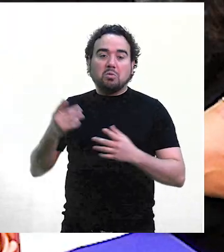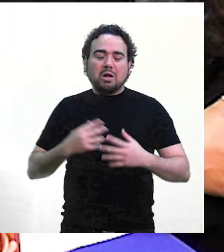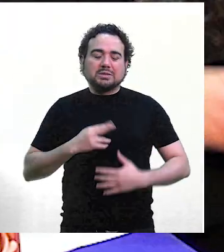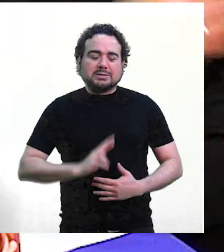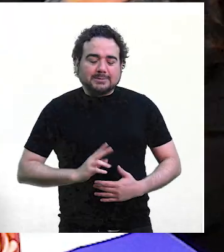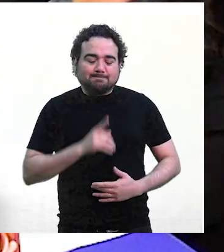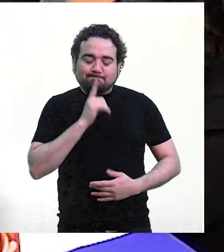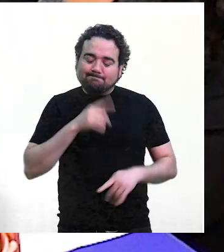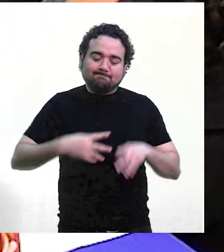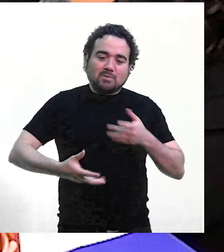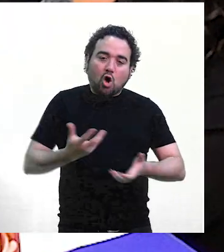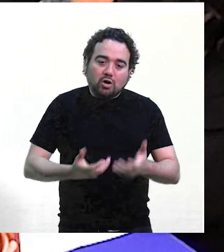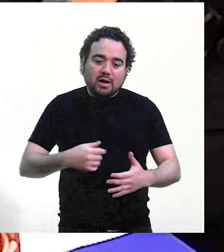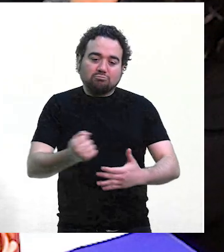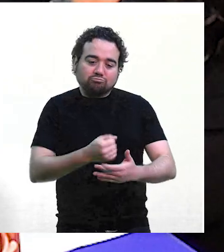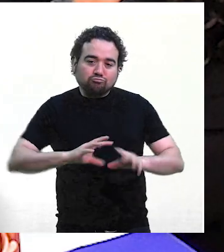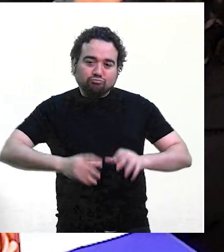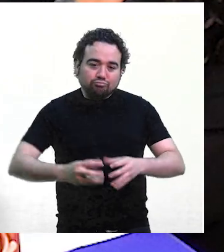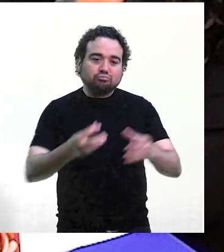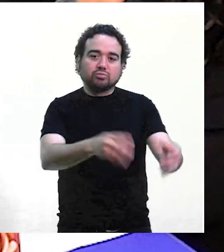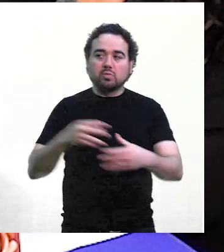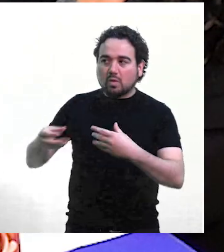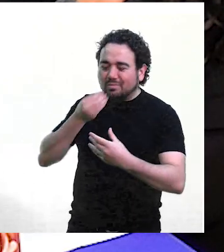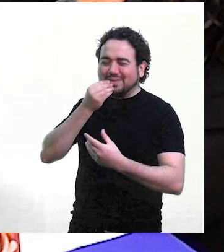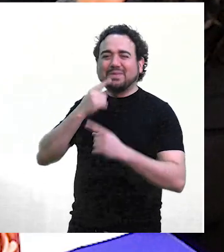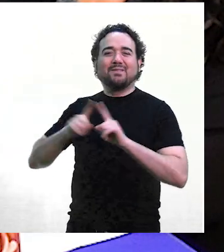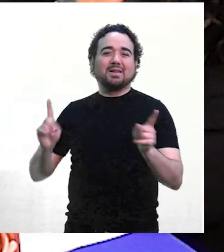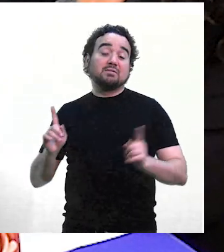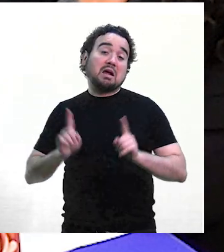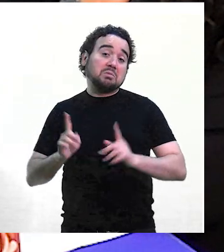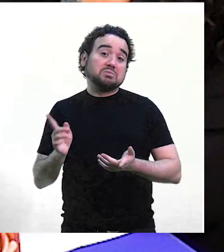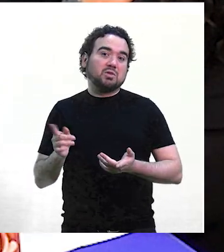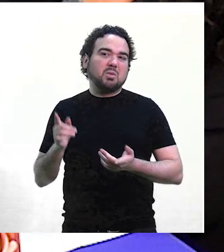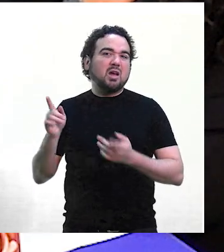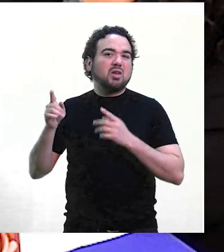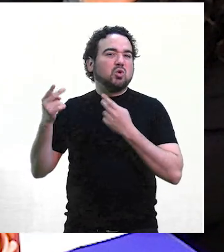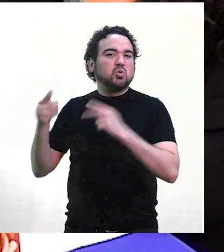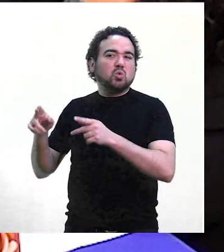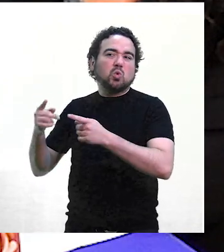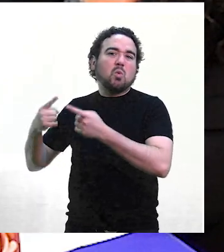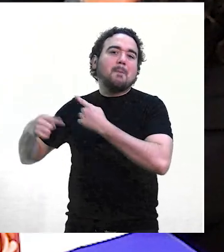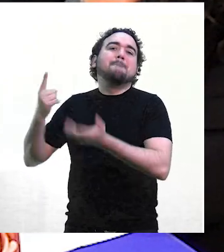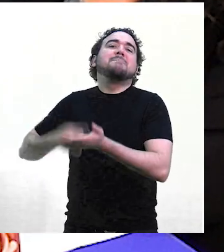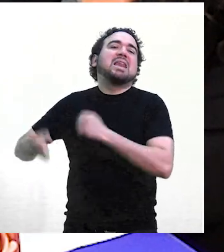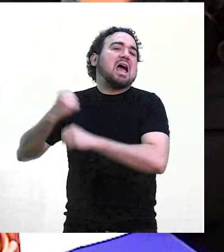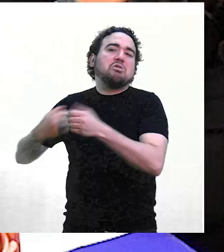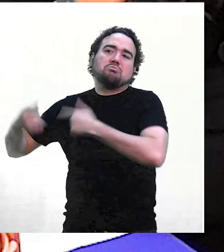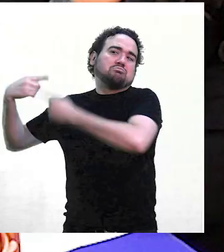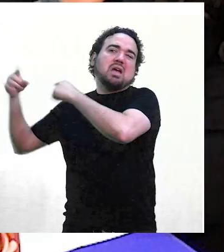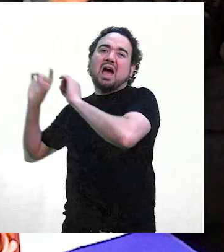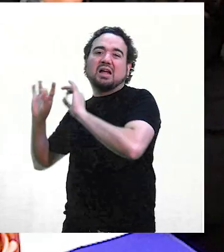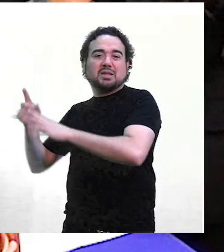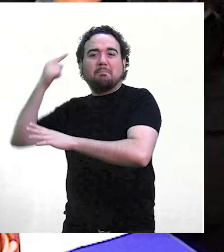nuevamente para pensar y compartirlo. Y lo otro que traía era como más una pregunta de que a